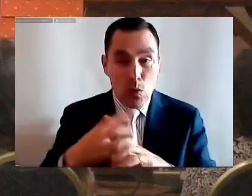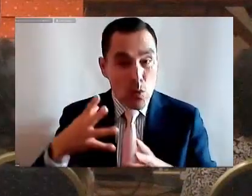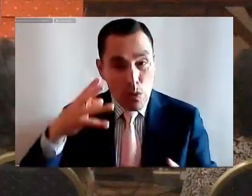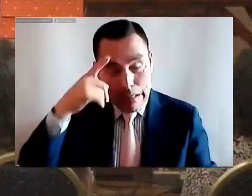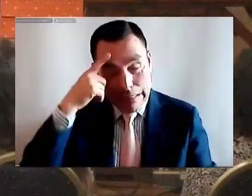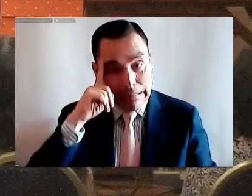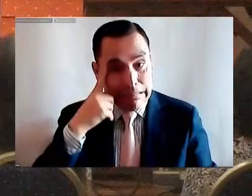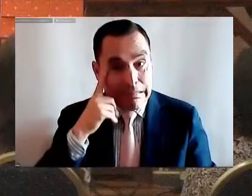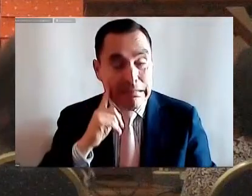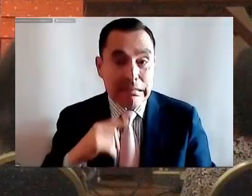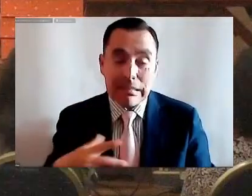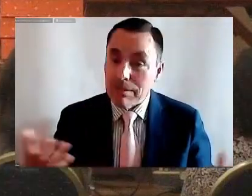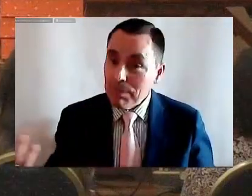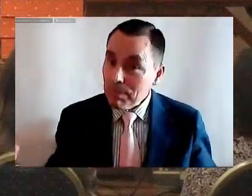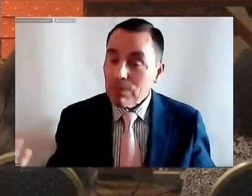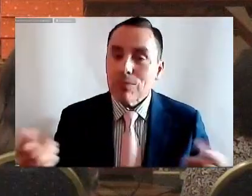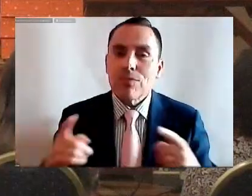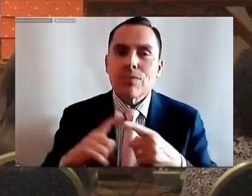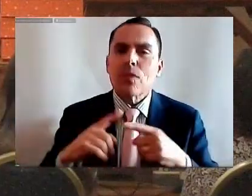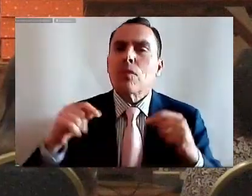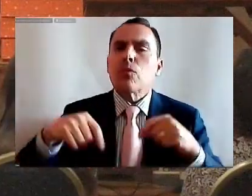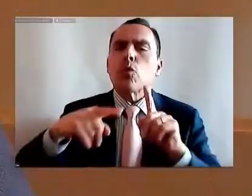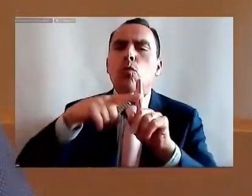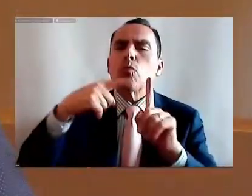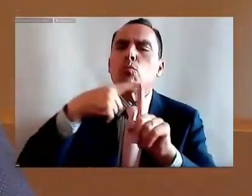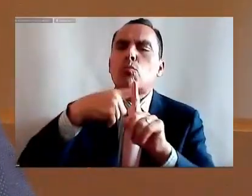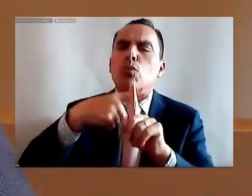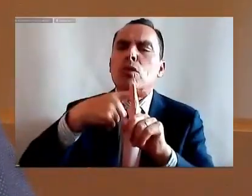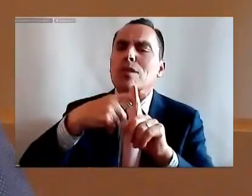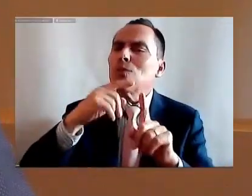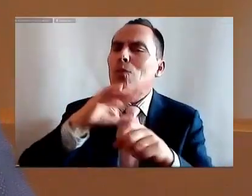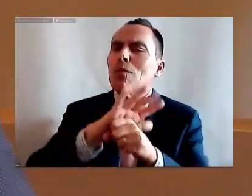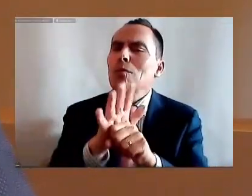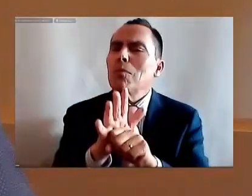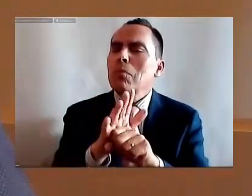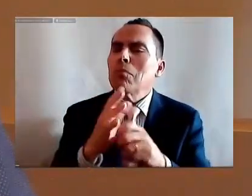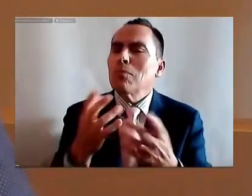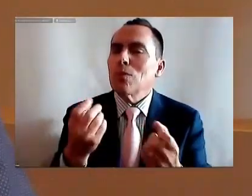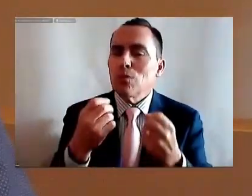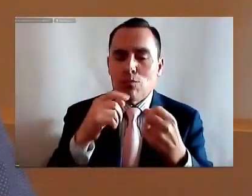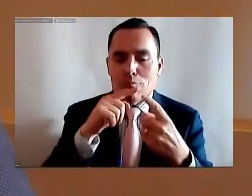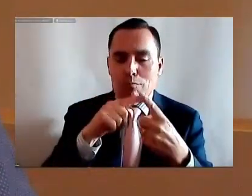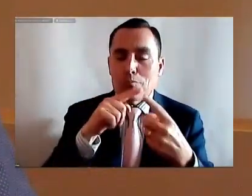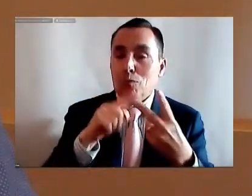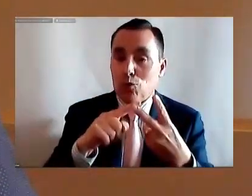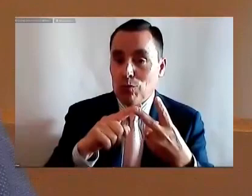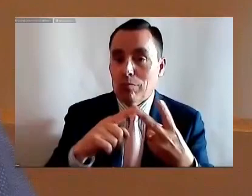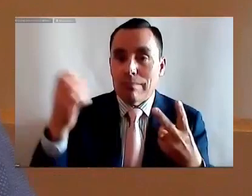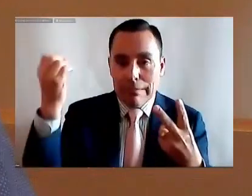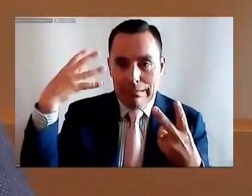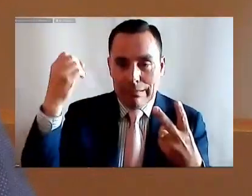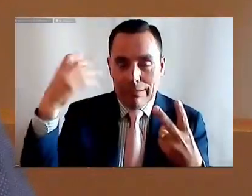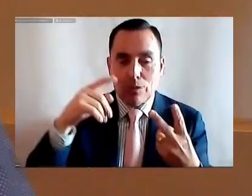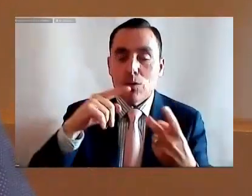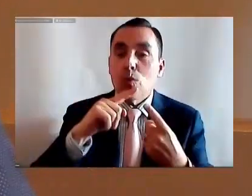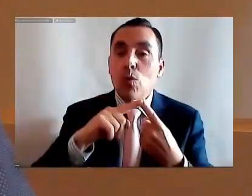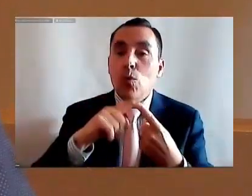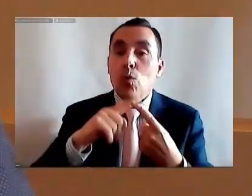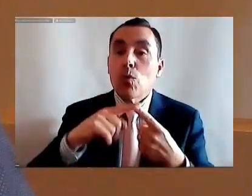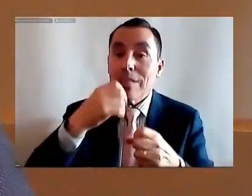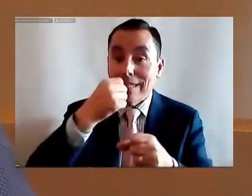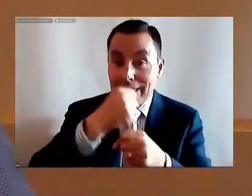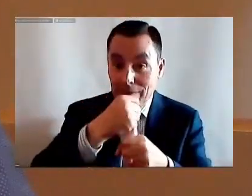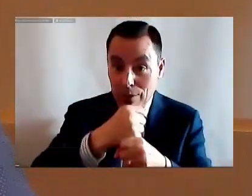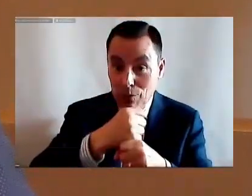si hubiera que buscarle algo positivo, evidenció dos cosas, ¿no? La primera es que hay trabajos